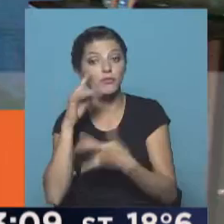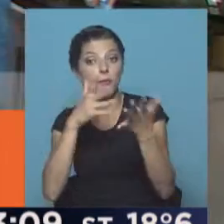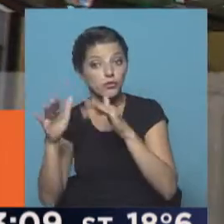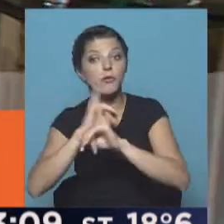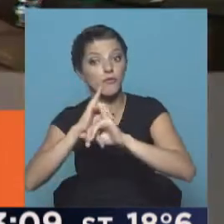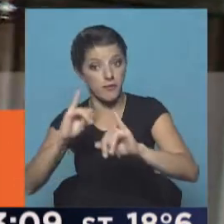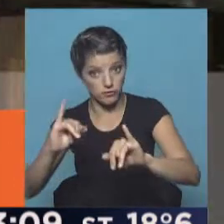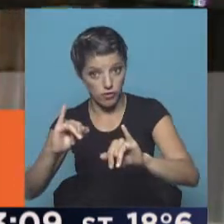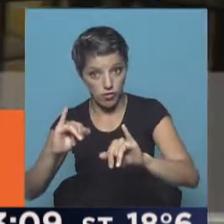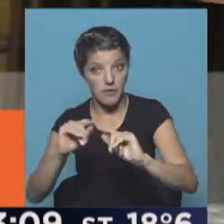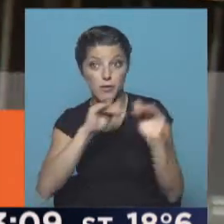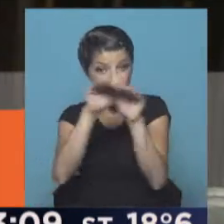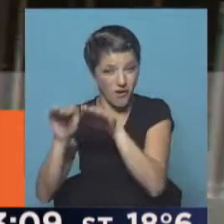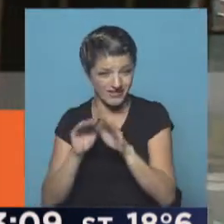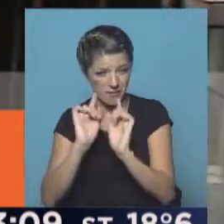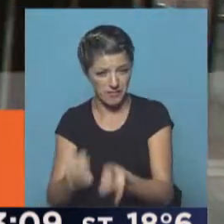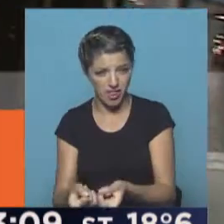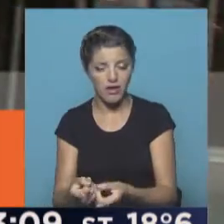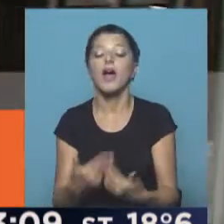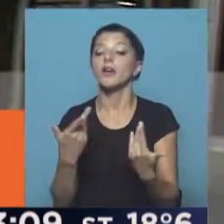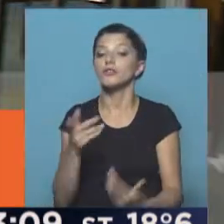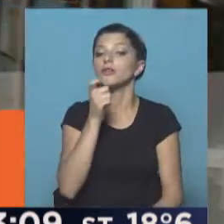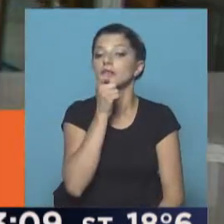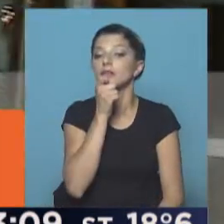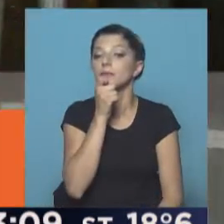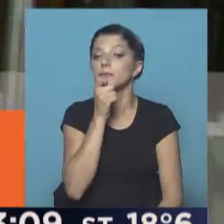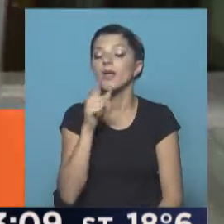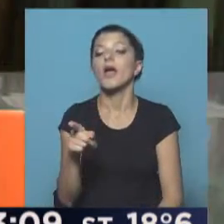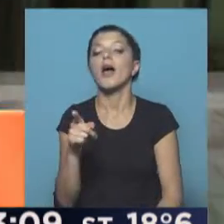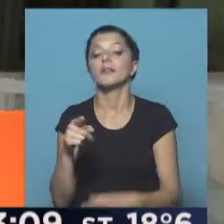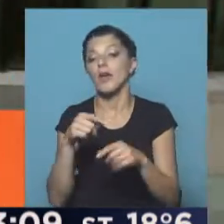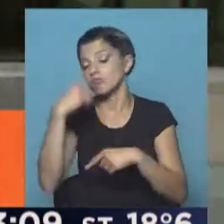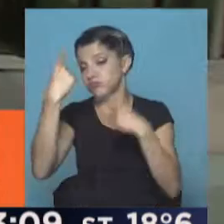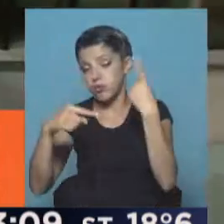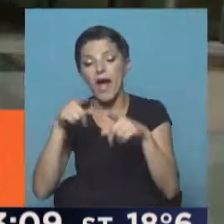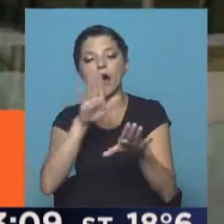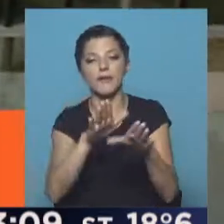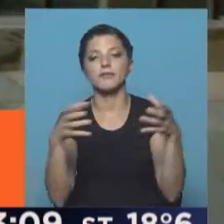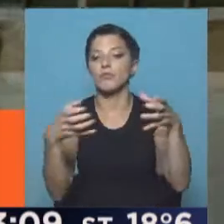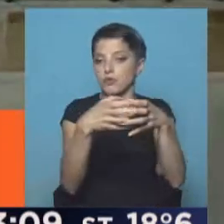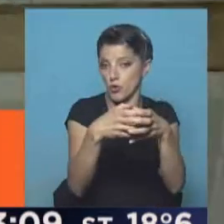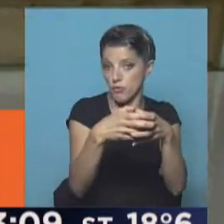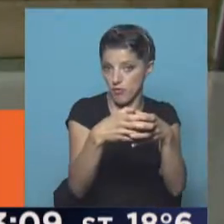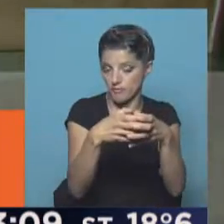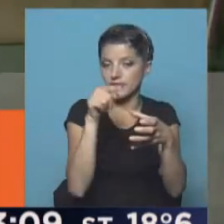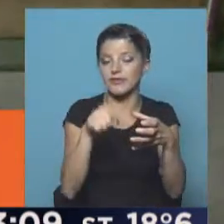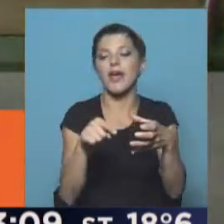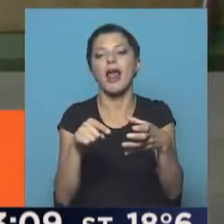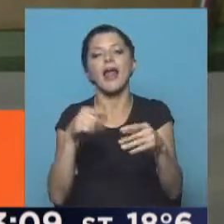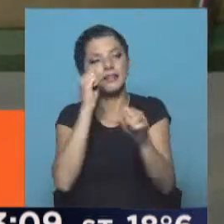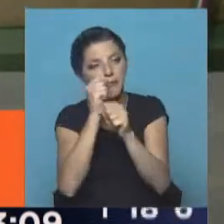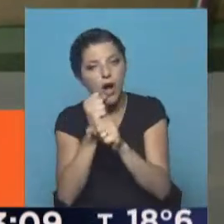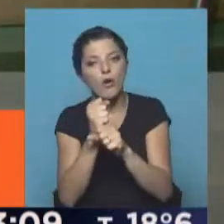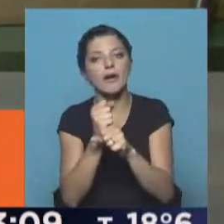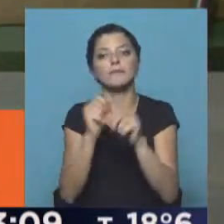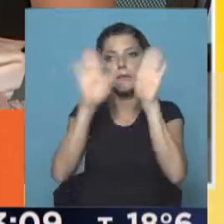de desinformados. Cuando hay polarización, la tarea es representación, esto es, la tarea es armar las opciones, elaborar